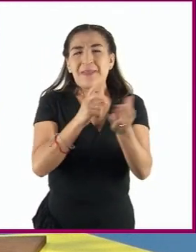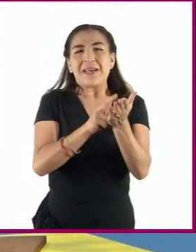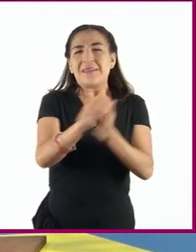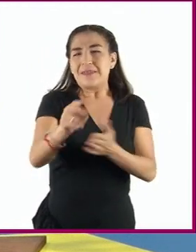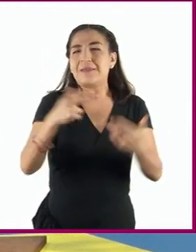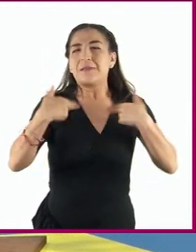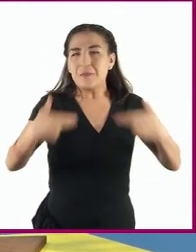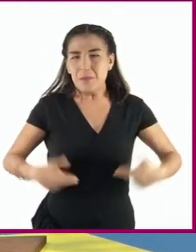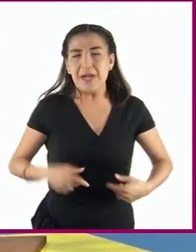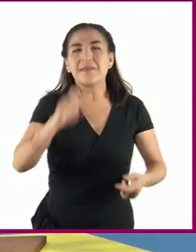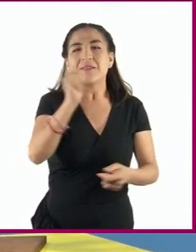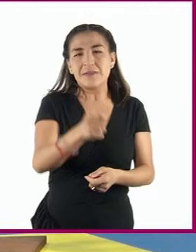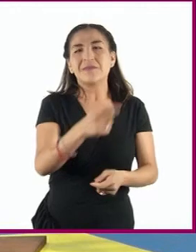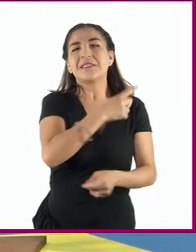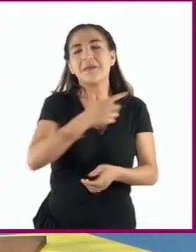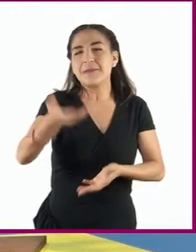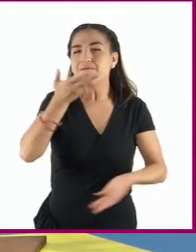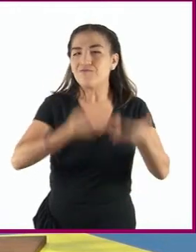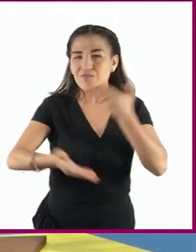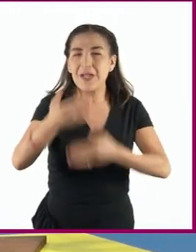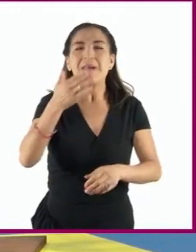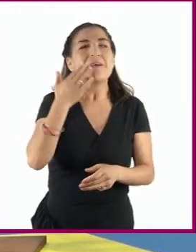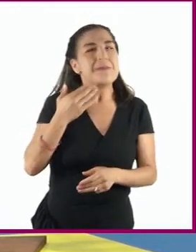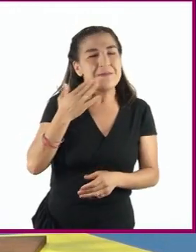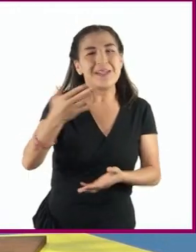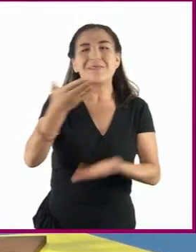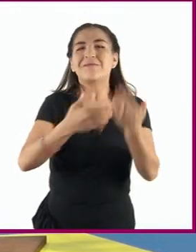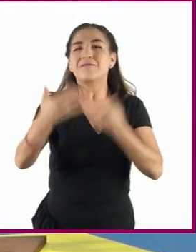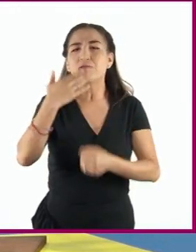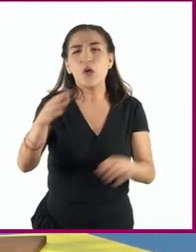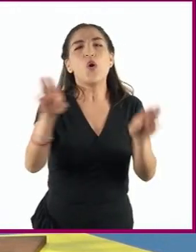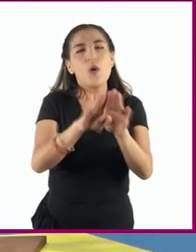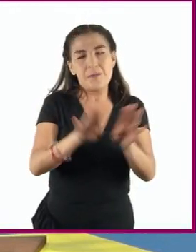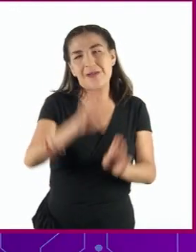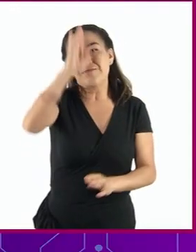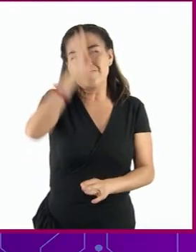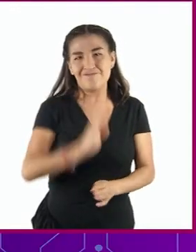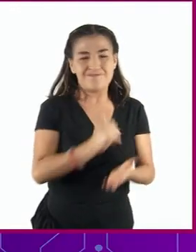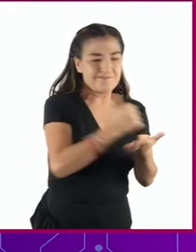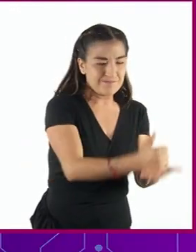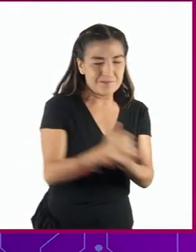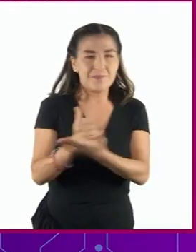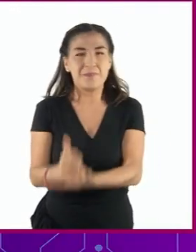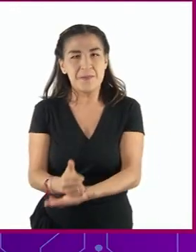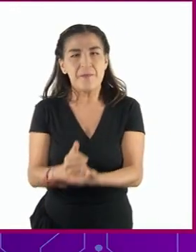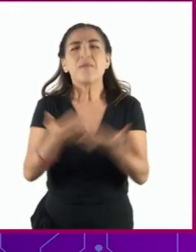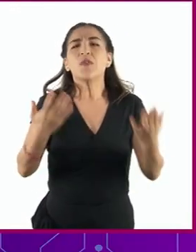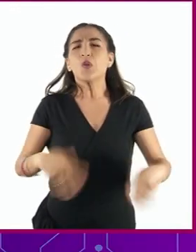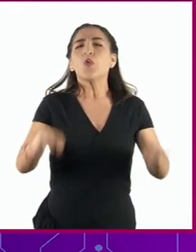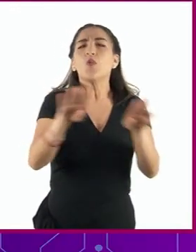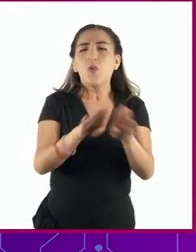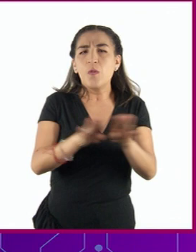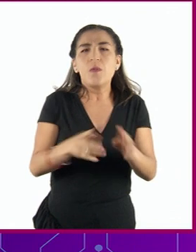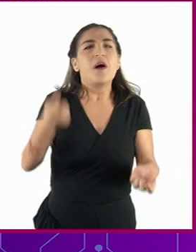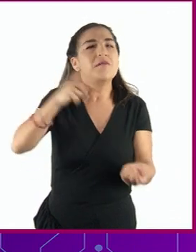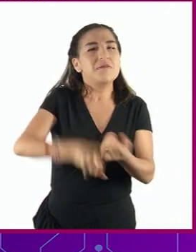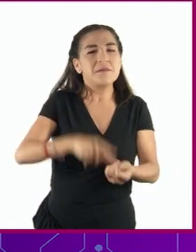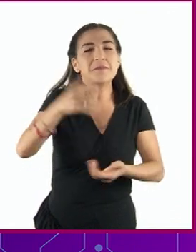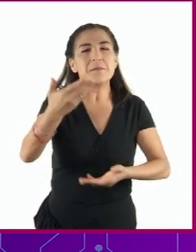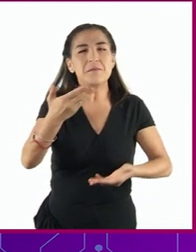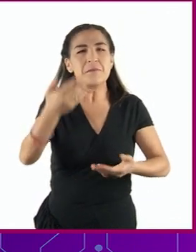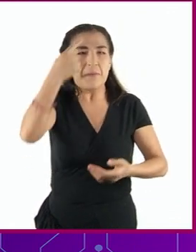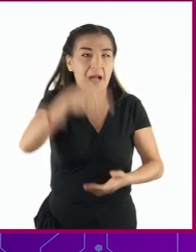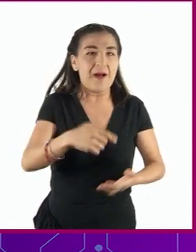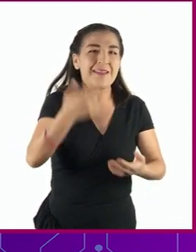para mantener una relación armónica a través del proceso de mediación. La intención de la mediación, como